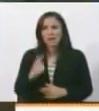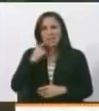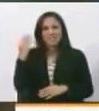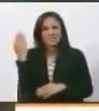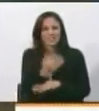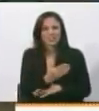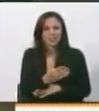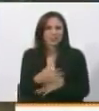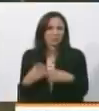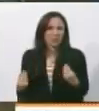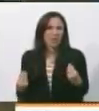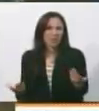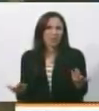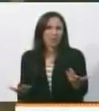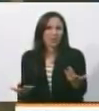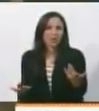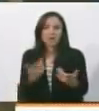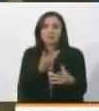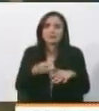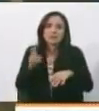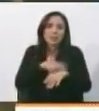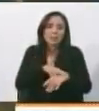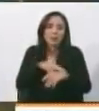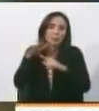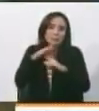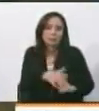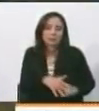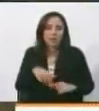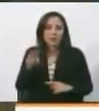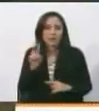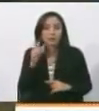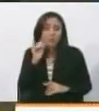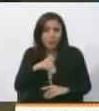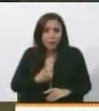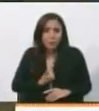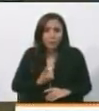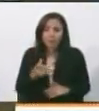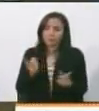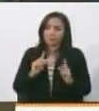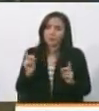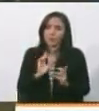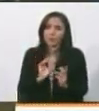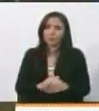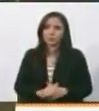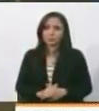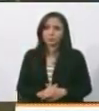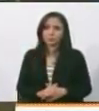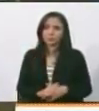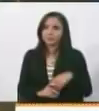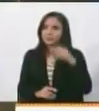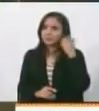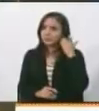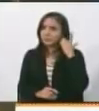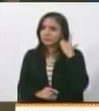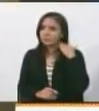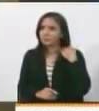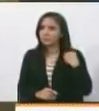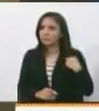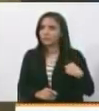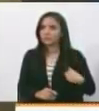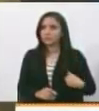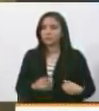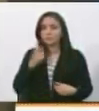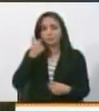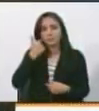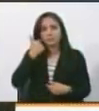¿Para qué? Para ahorcar a Venezuela. ¿Podrán? Ya lo veremos. Ya lo veremos. Yo creo que no. Yo creo que no. No nos